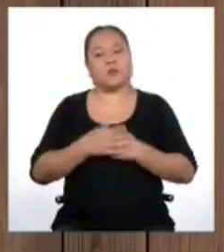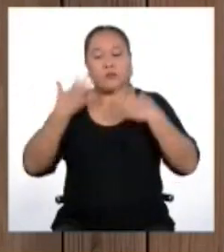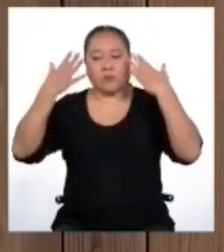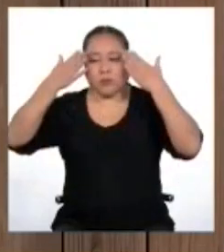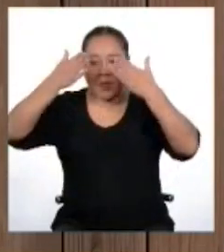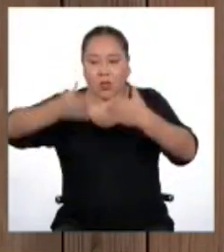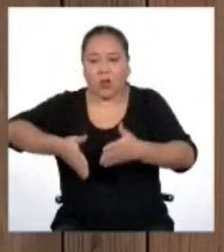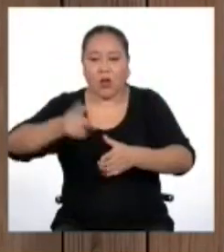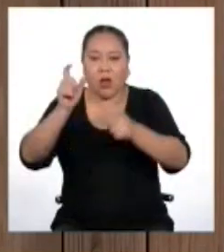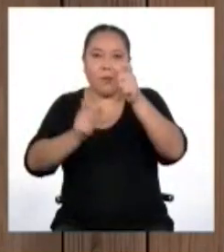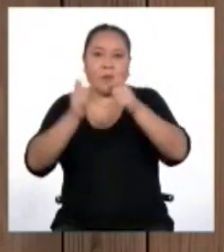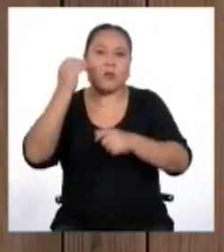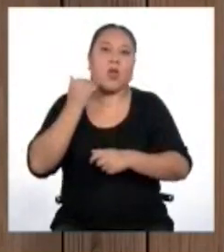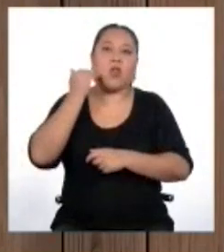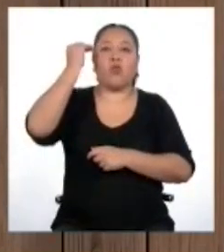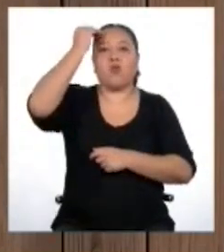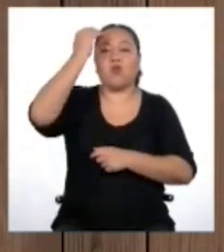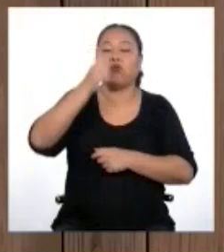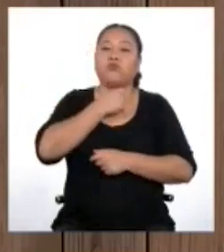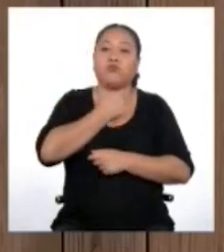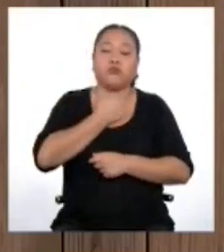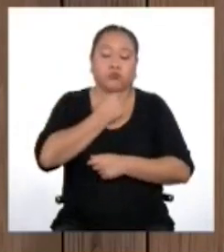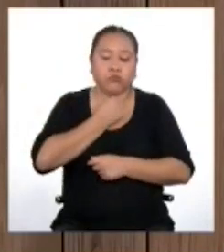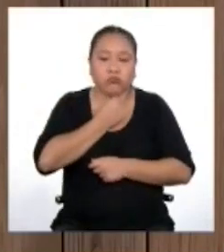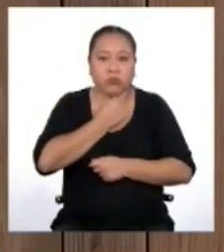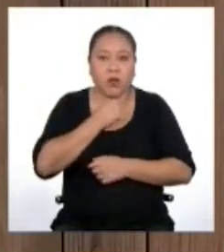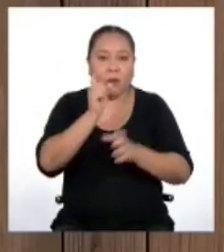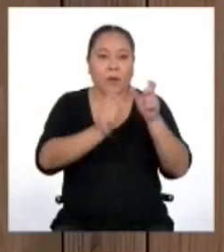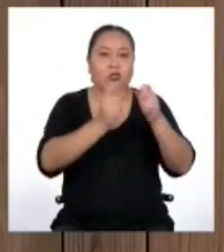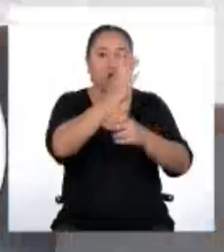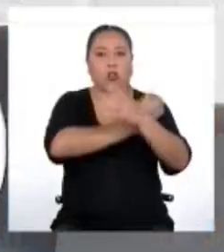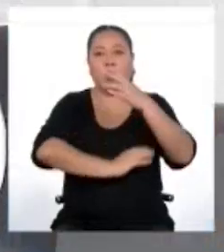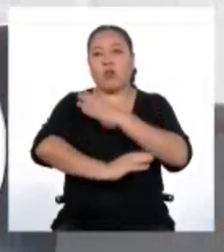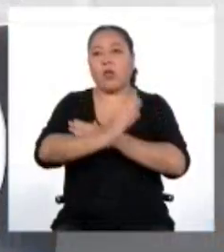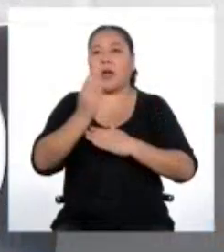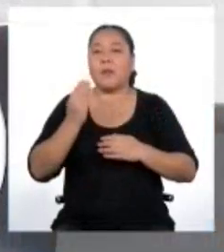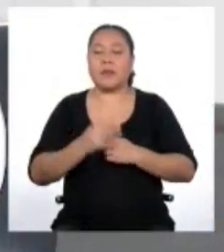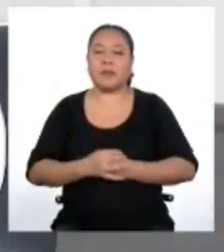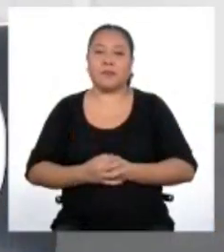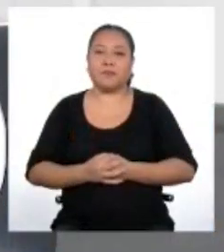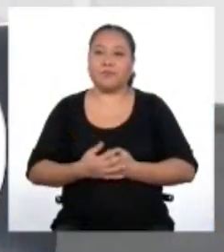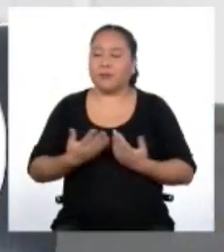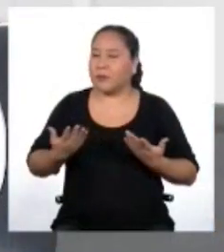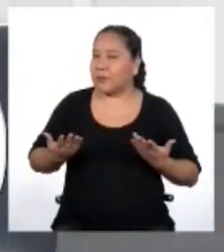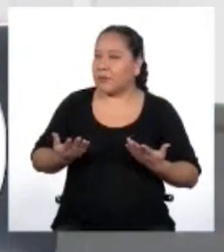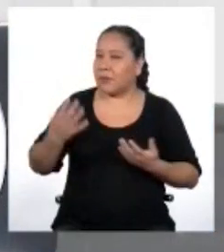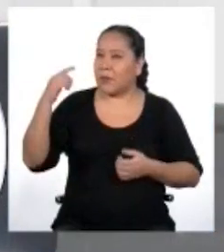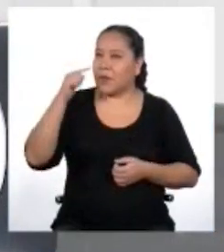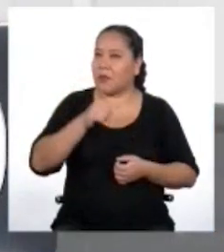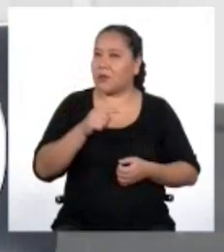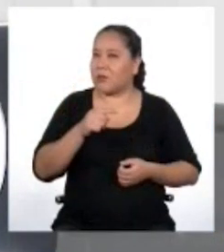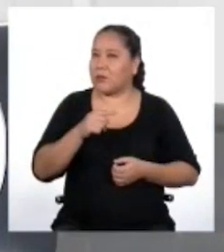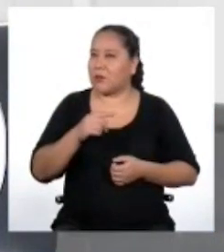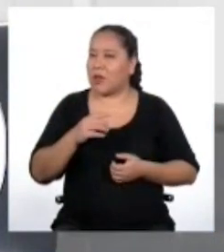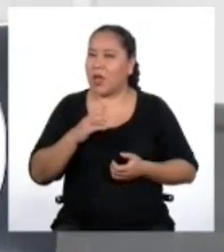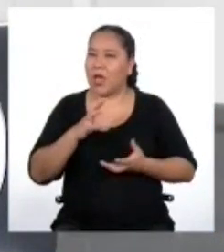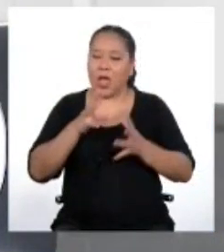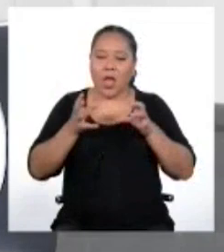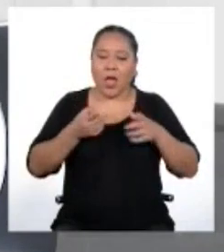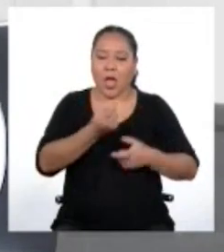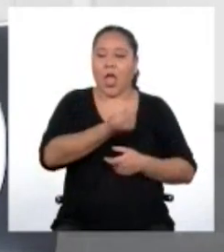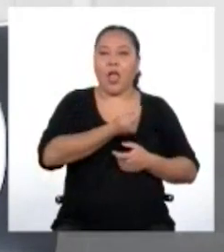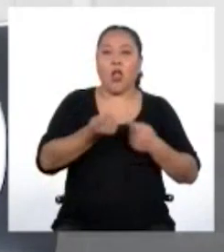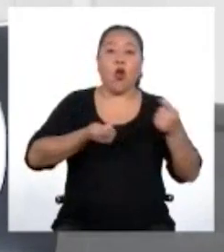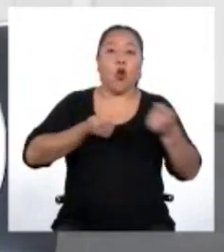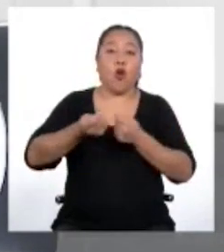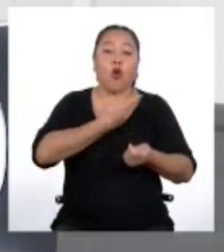especialmente las personas adultas mayores y personas con discapacidad. Entonces, es como que el Gobierno Central dice